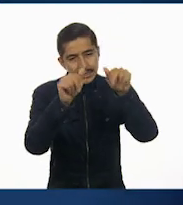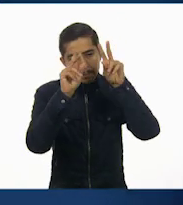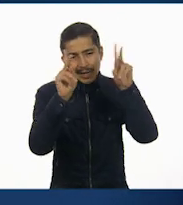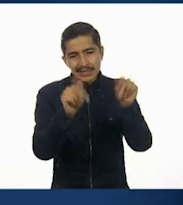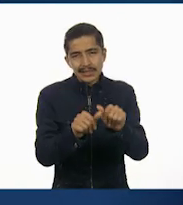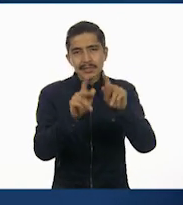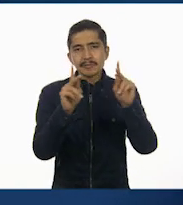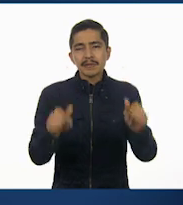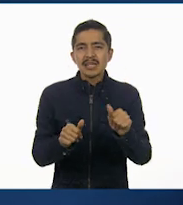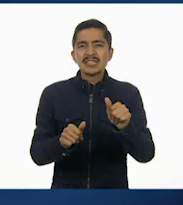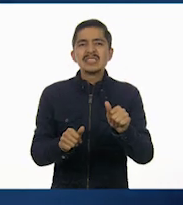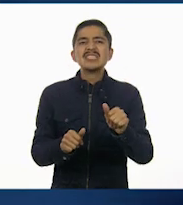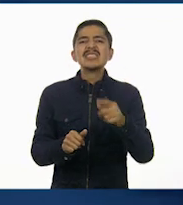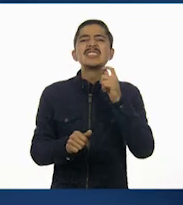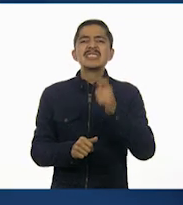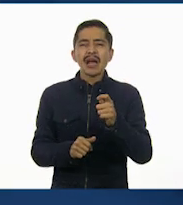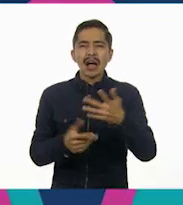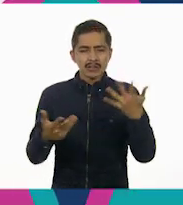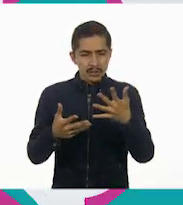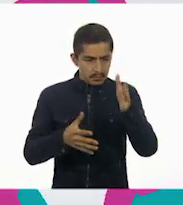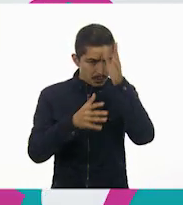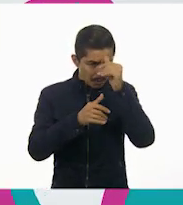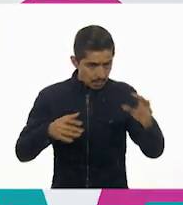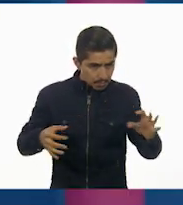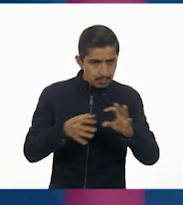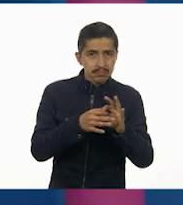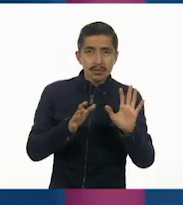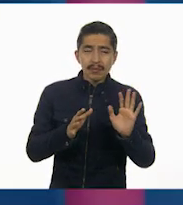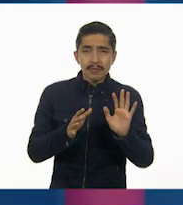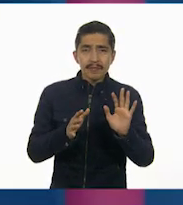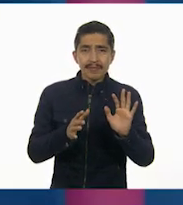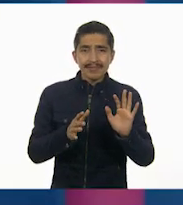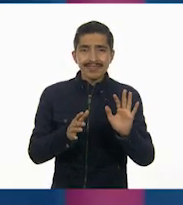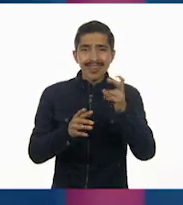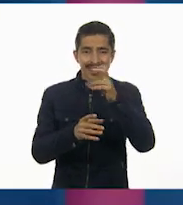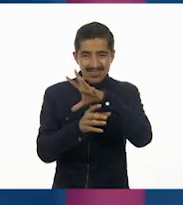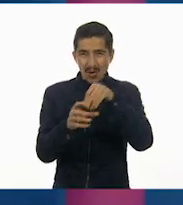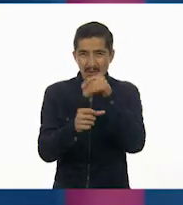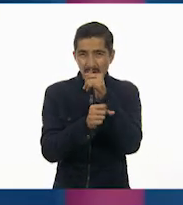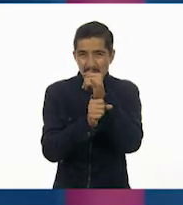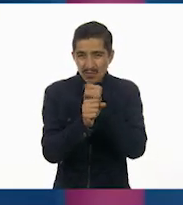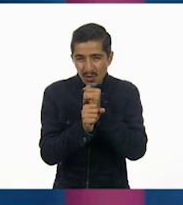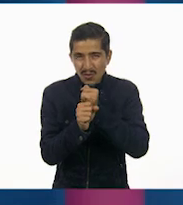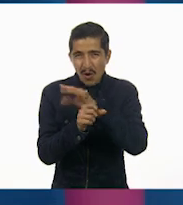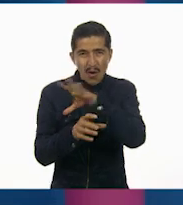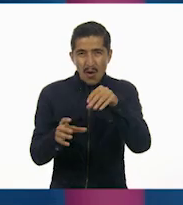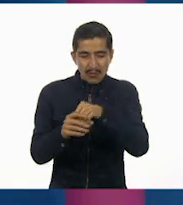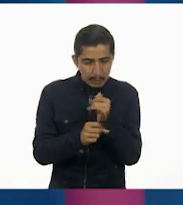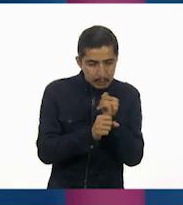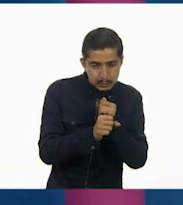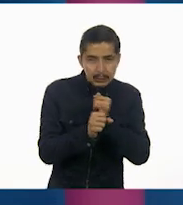romanos, formando una diarquía. Además de todo lo que hemos investigado en otras fuentes, nuestro libro de texto también